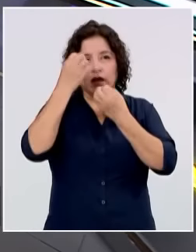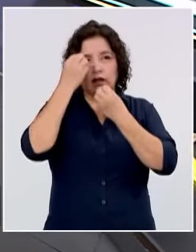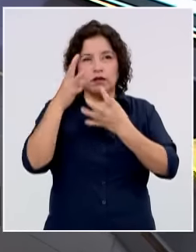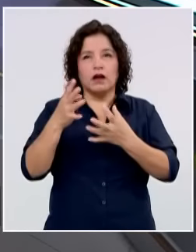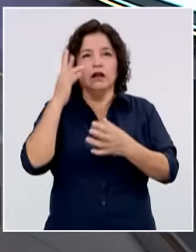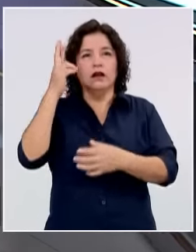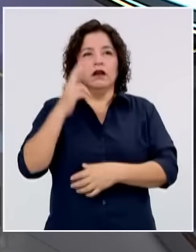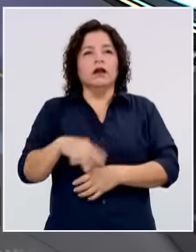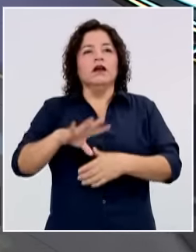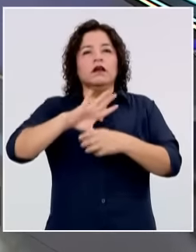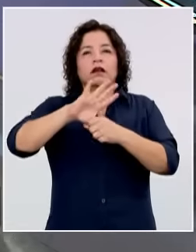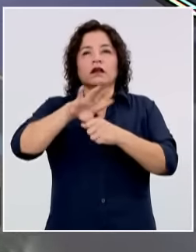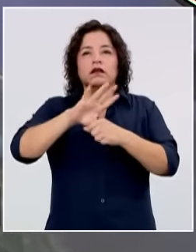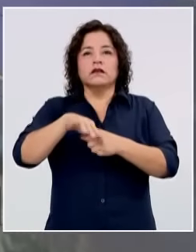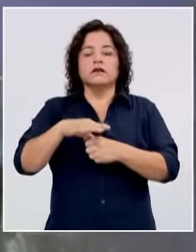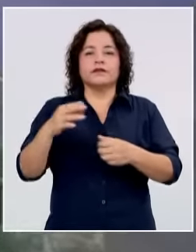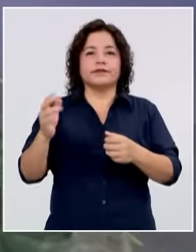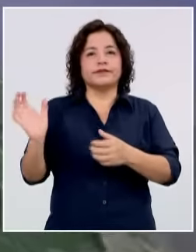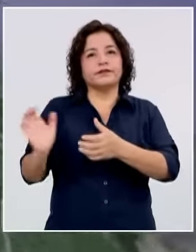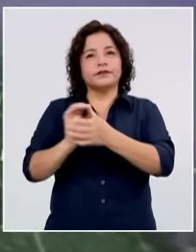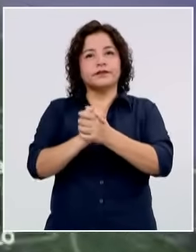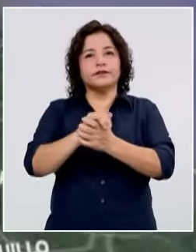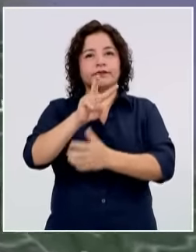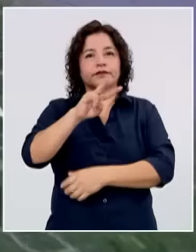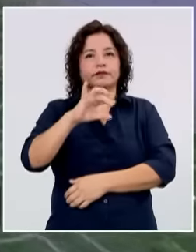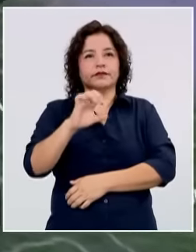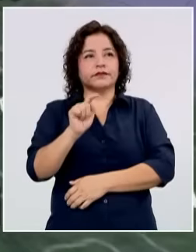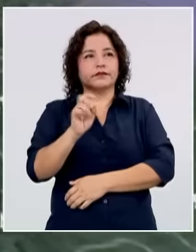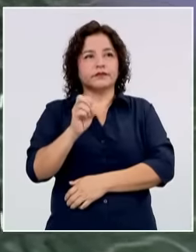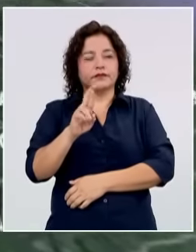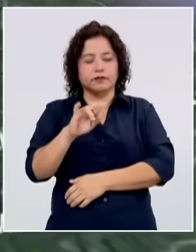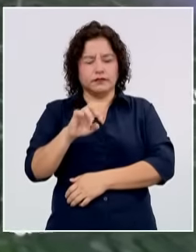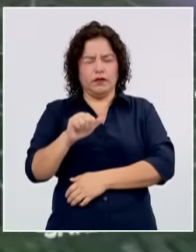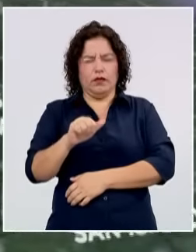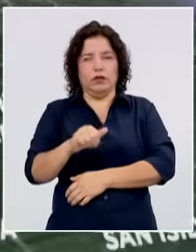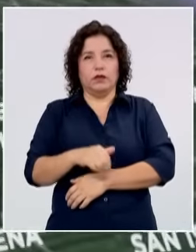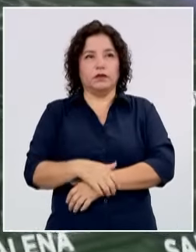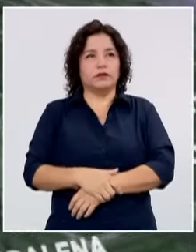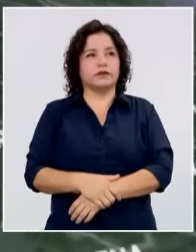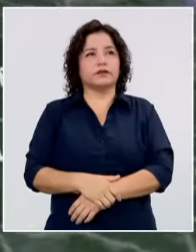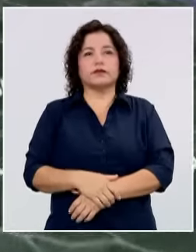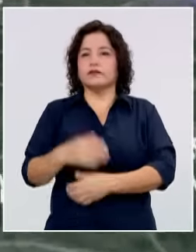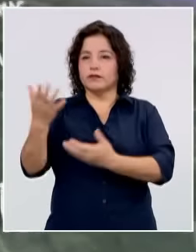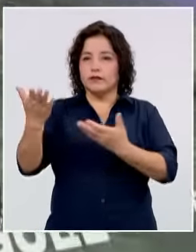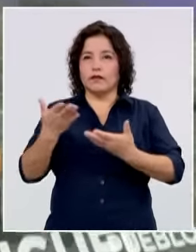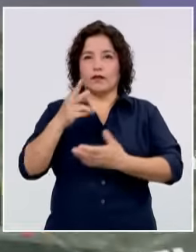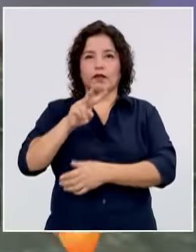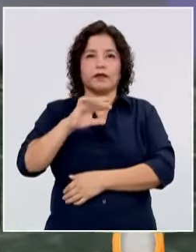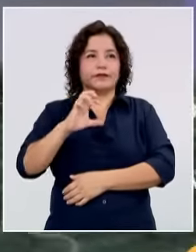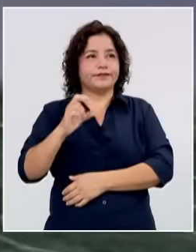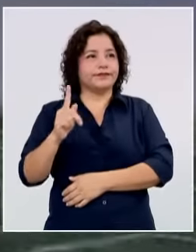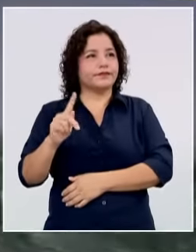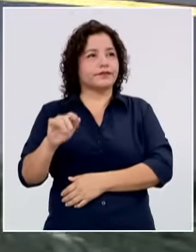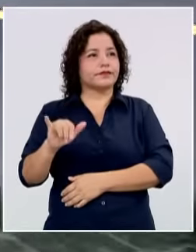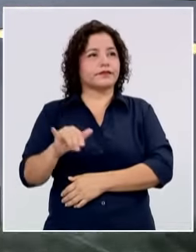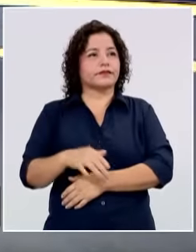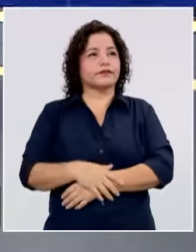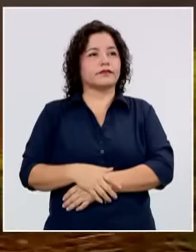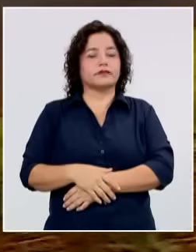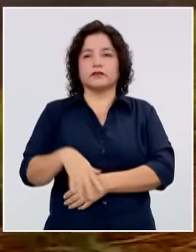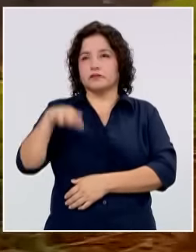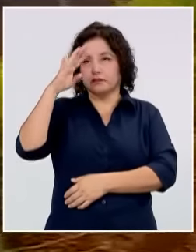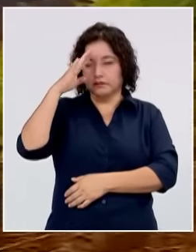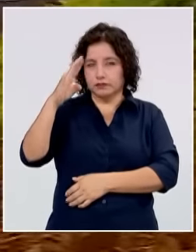nos vamos hasta San Miguel con nuestra compañera Victoria Laura para que nos dé más detalles Vicky Cómo estás bienvenida Cómo